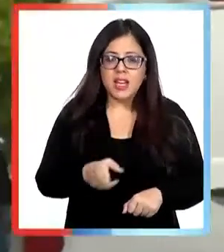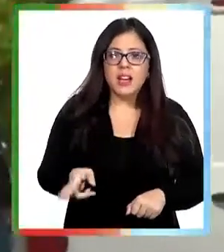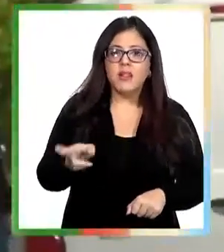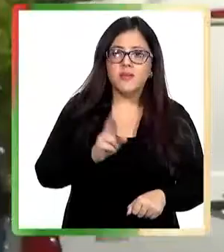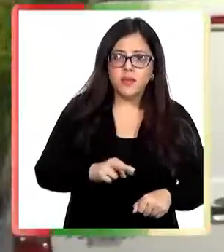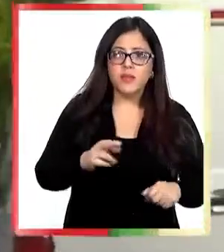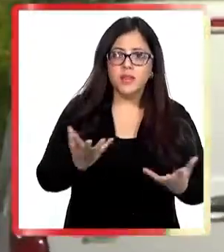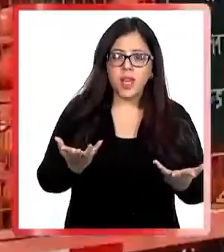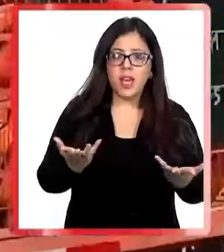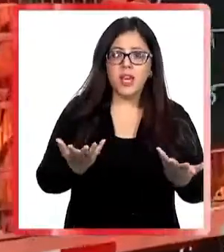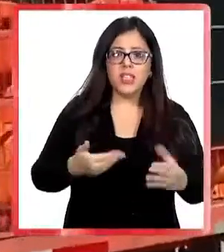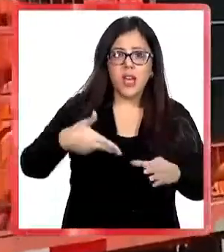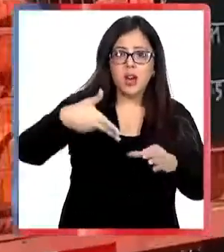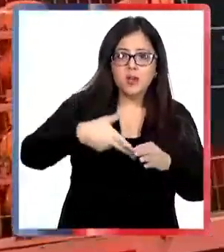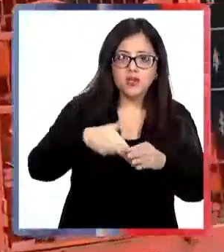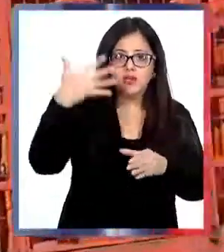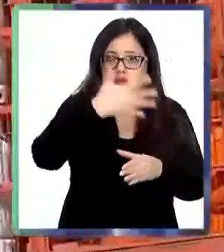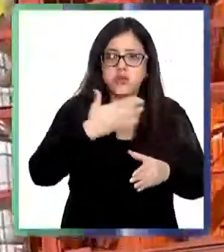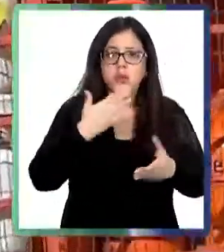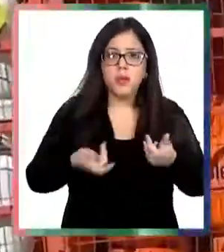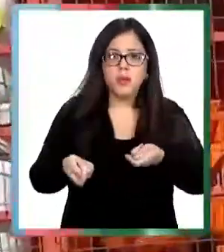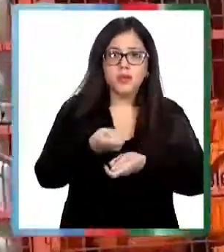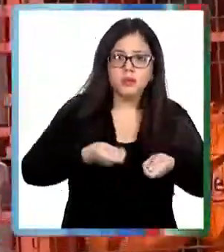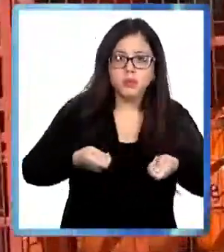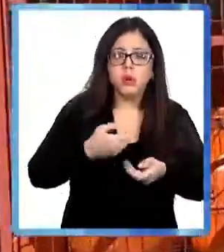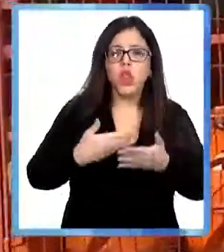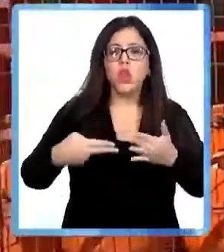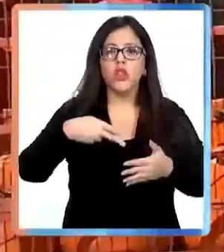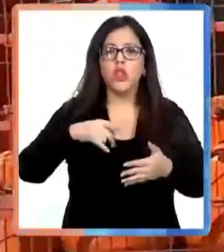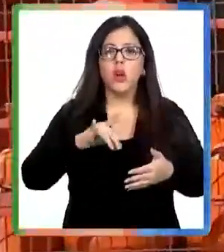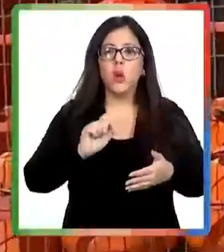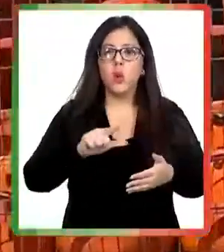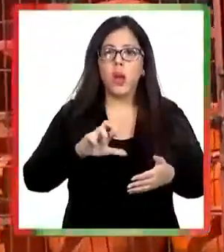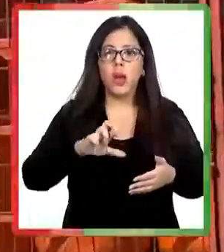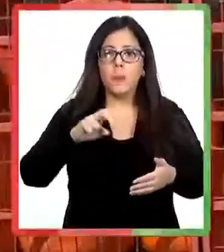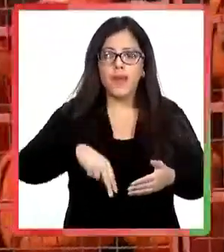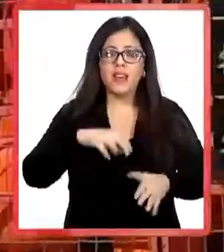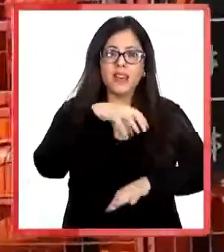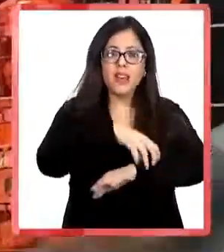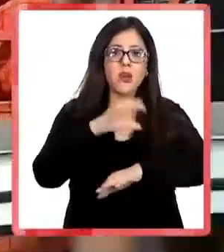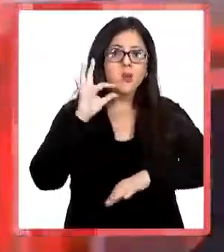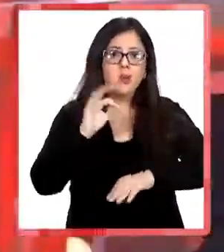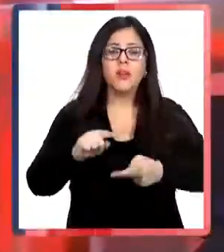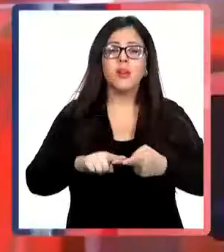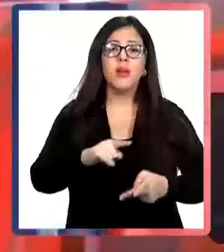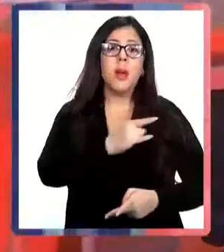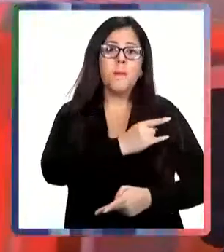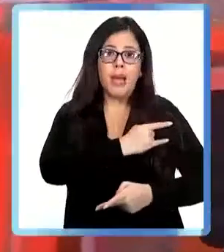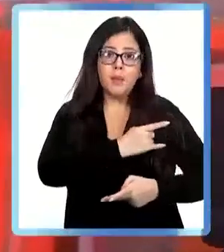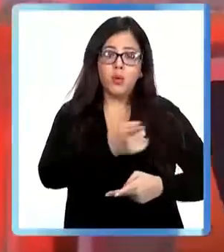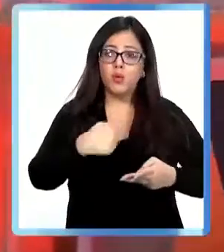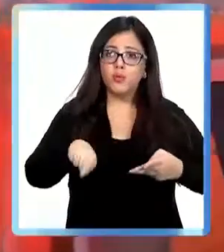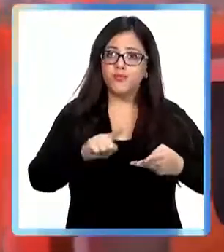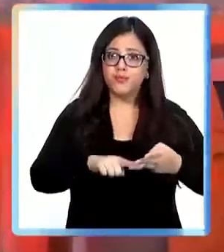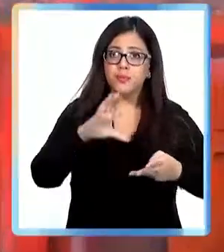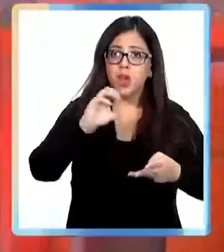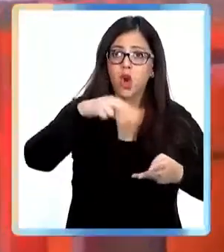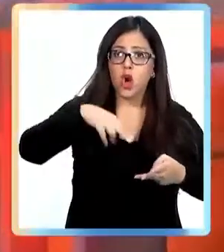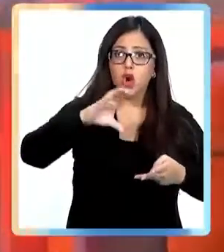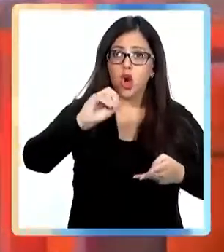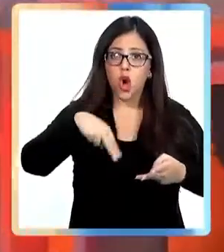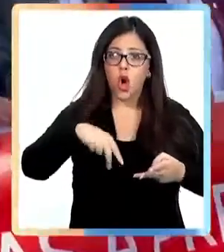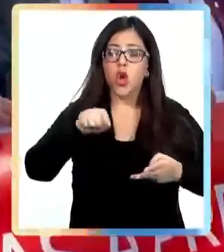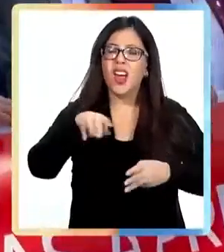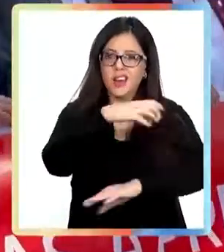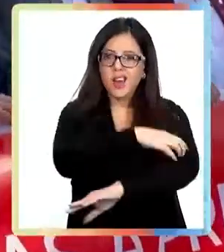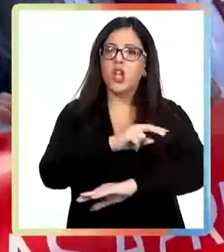instalación de los llenados y distribuidoras en Hualpén, región del Biobío, Maipú en la metropolitana y Concón en la región de